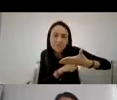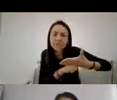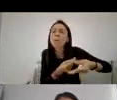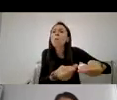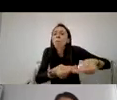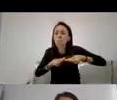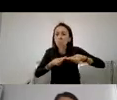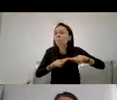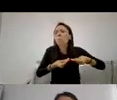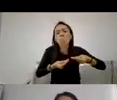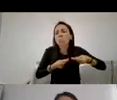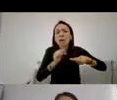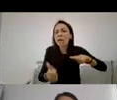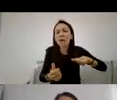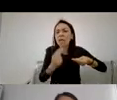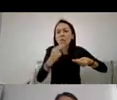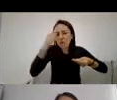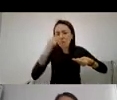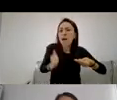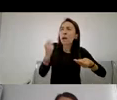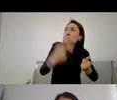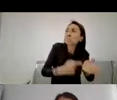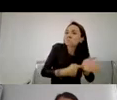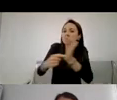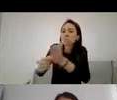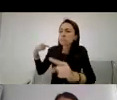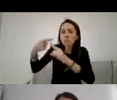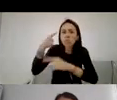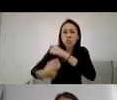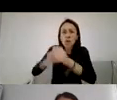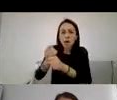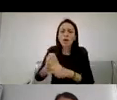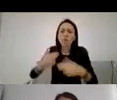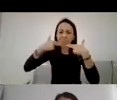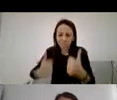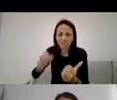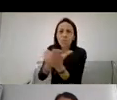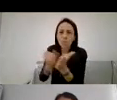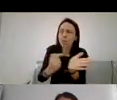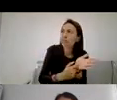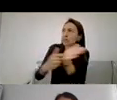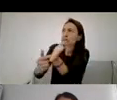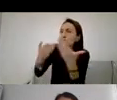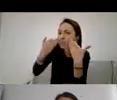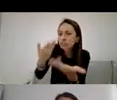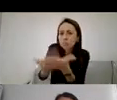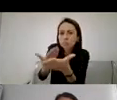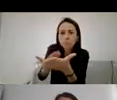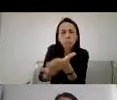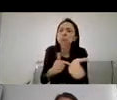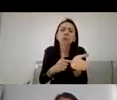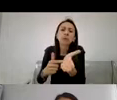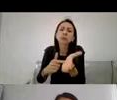ponen en su declaración anual fiscal, y qué porcentaje de recursos entran